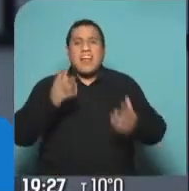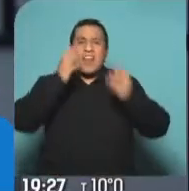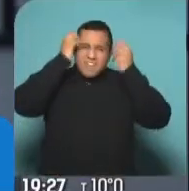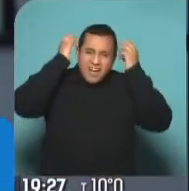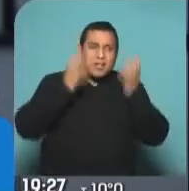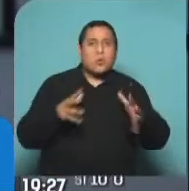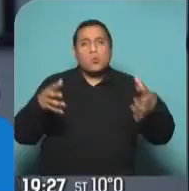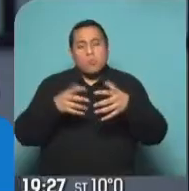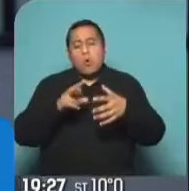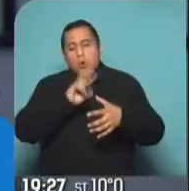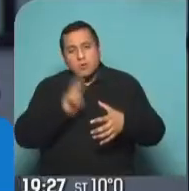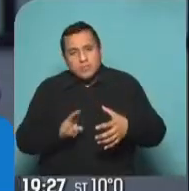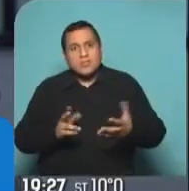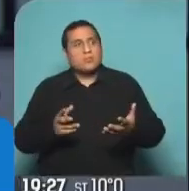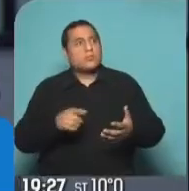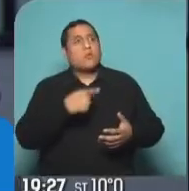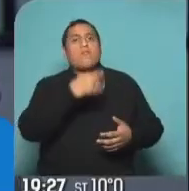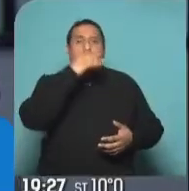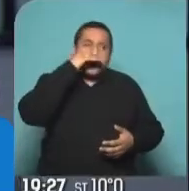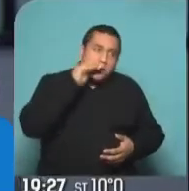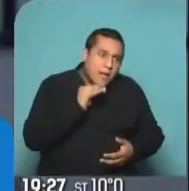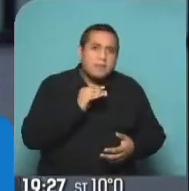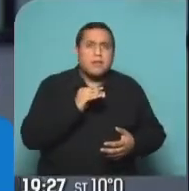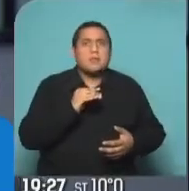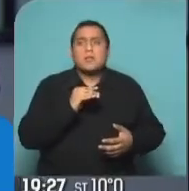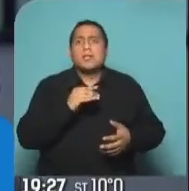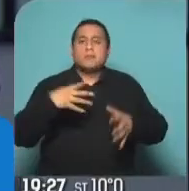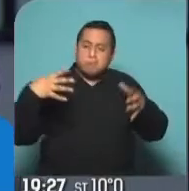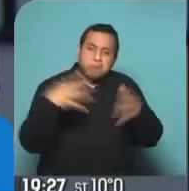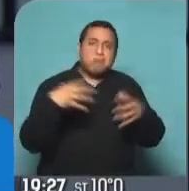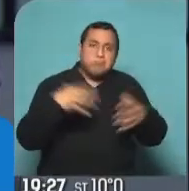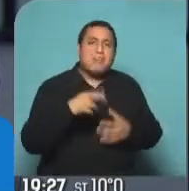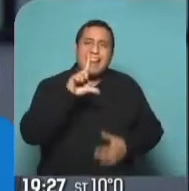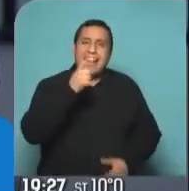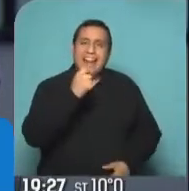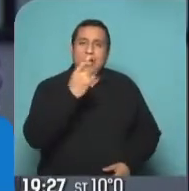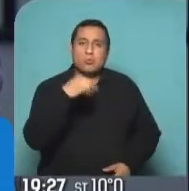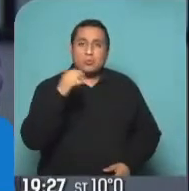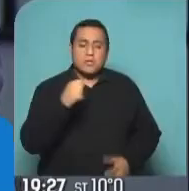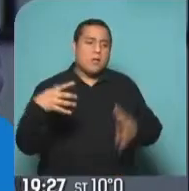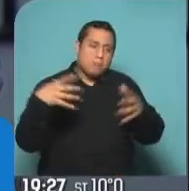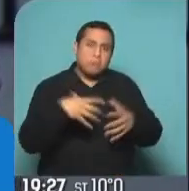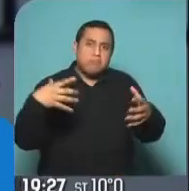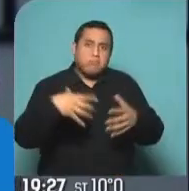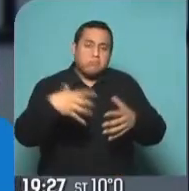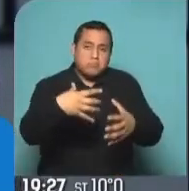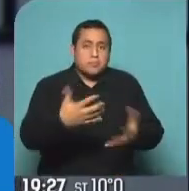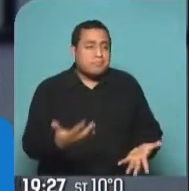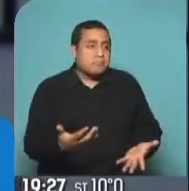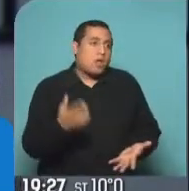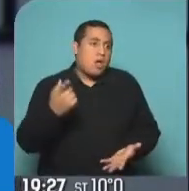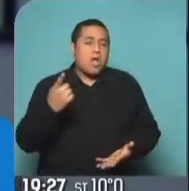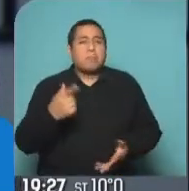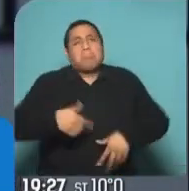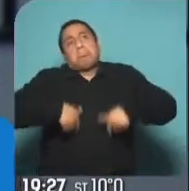Federal, estuvieron con Lacunza, hoy los de Alberto Fernández, sus referentes. Es un diálogo que demuestra cierta seriedad al menos, ¿no? Sí, yo creo que hay